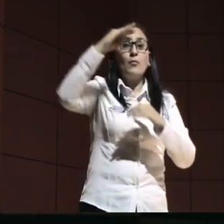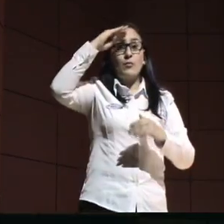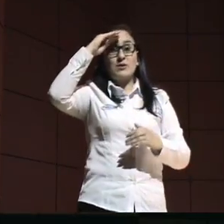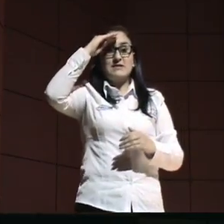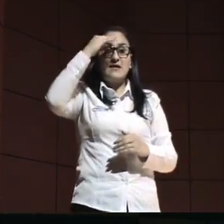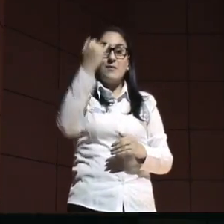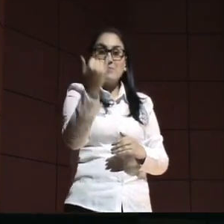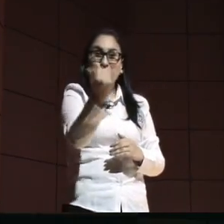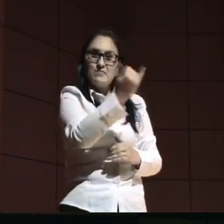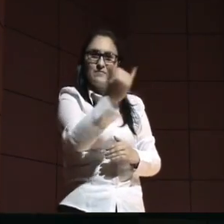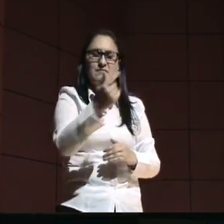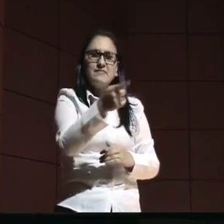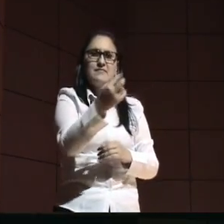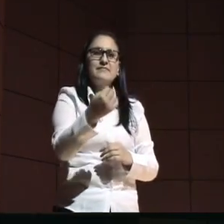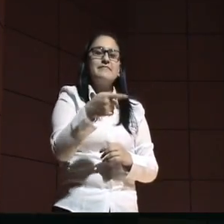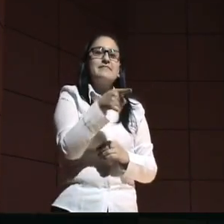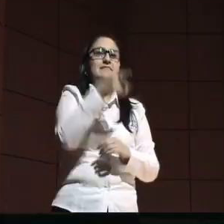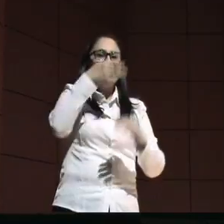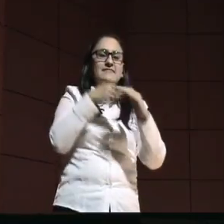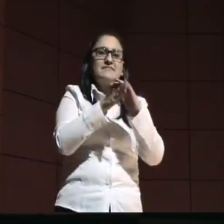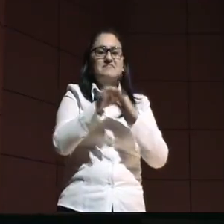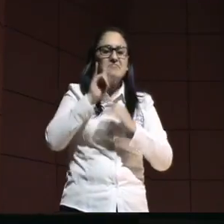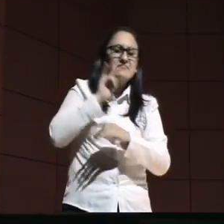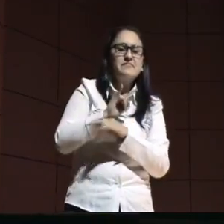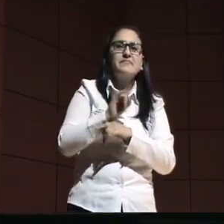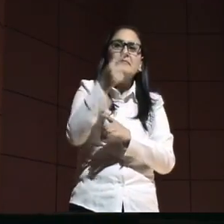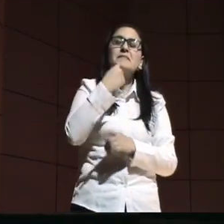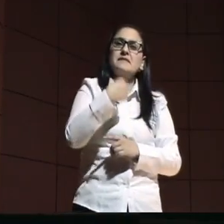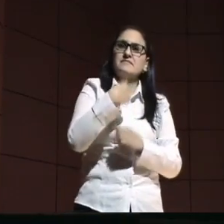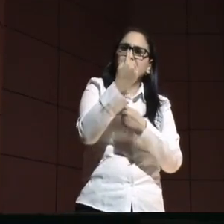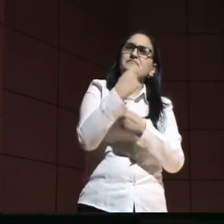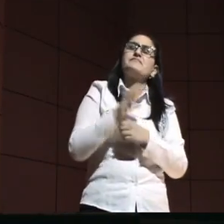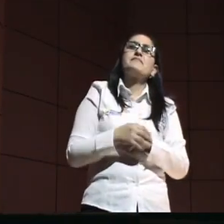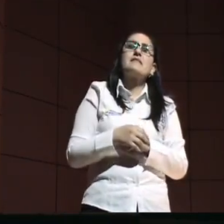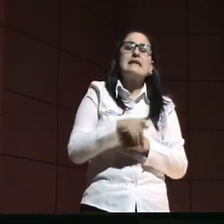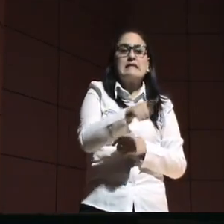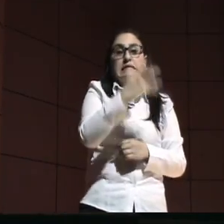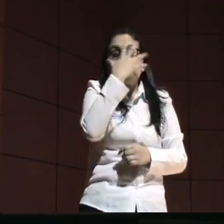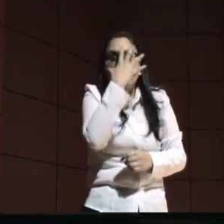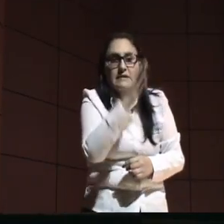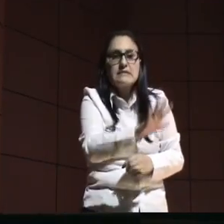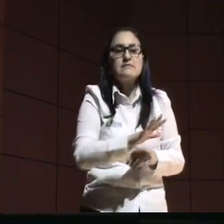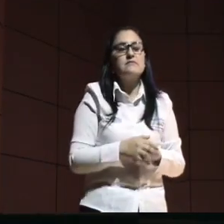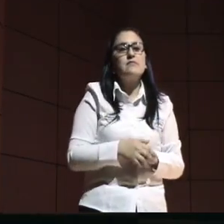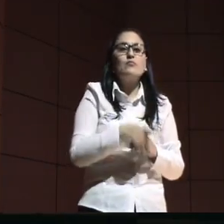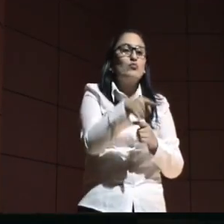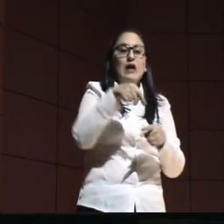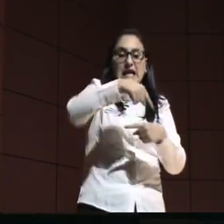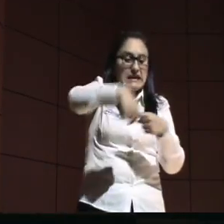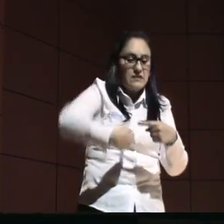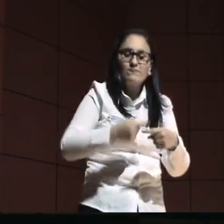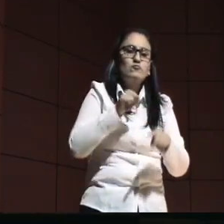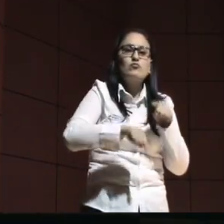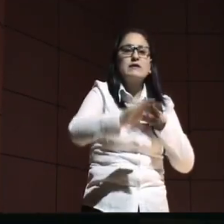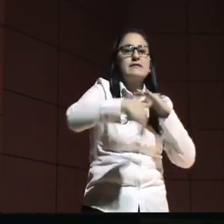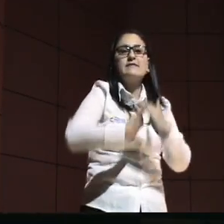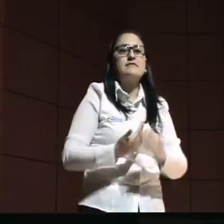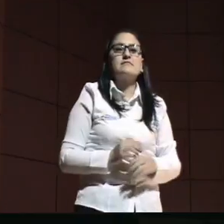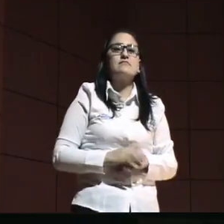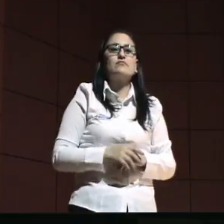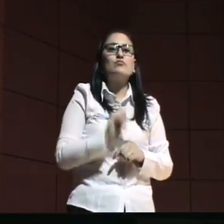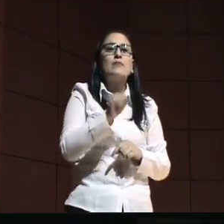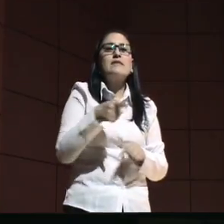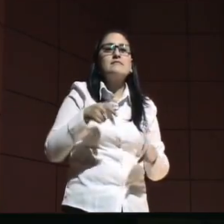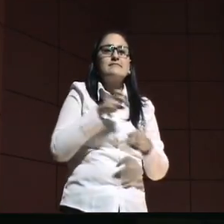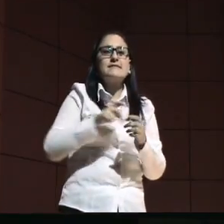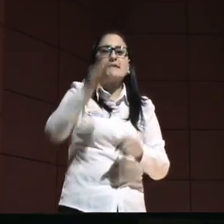policías que vigilaban esa entrada me dijeron: qué pena, pero por aquí no puede entrar,